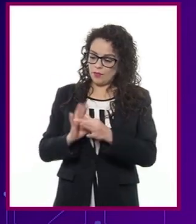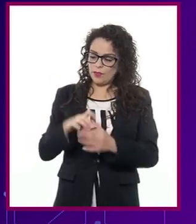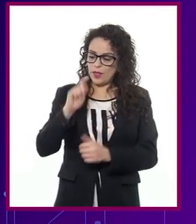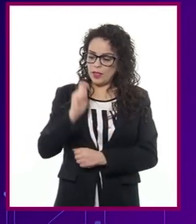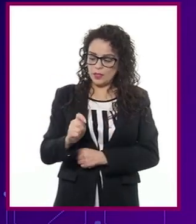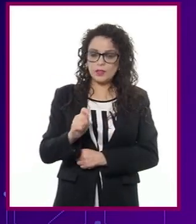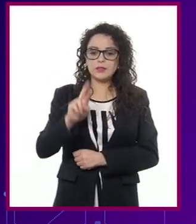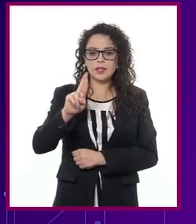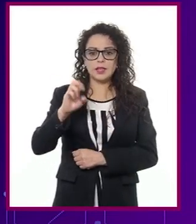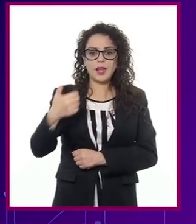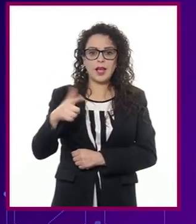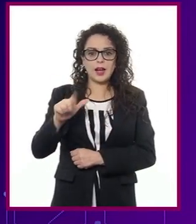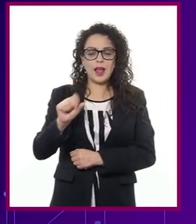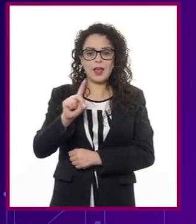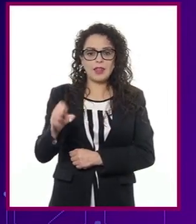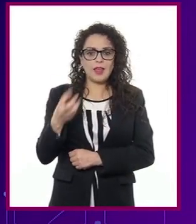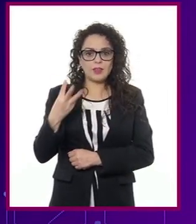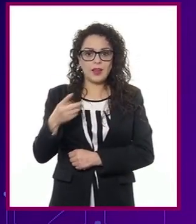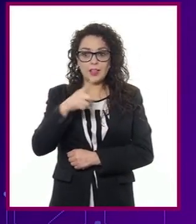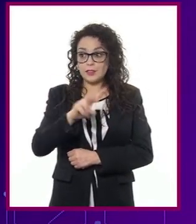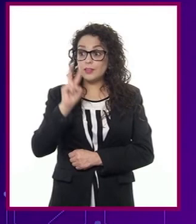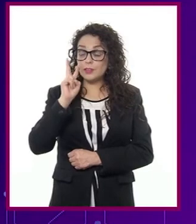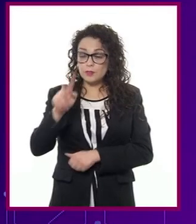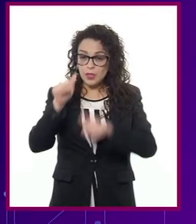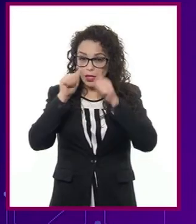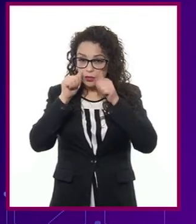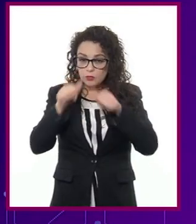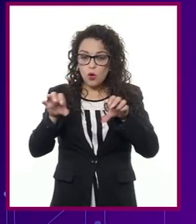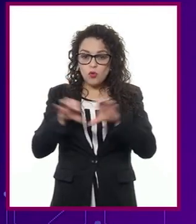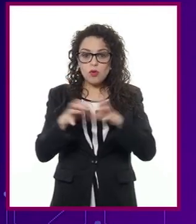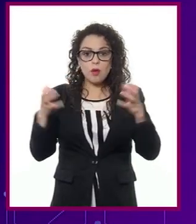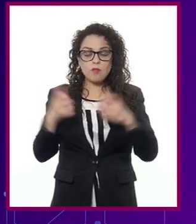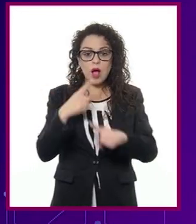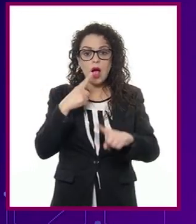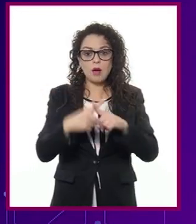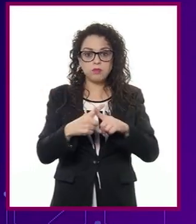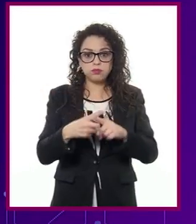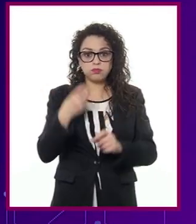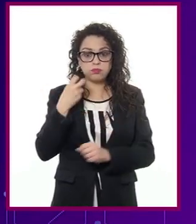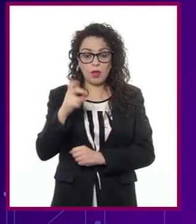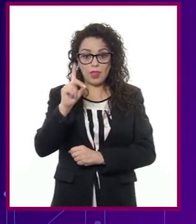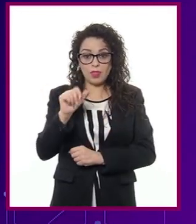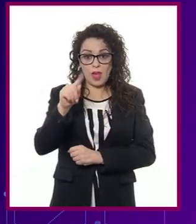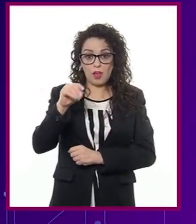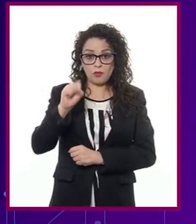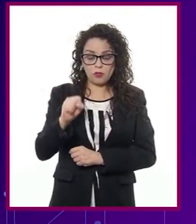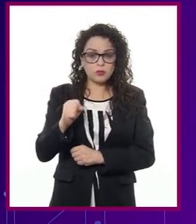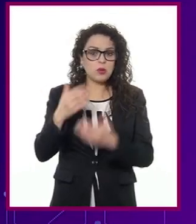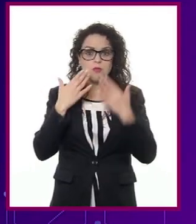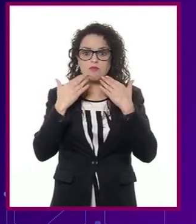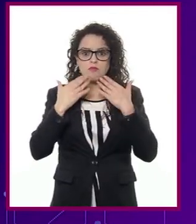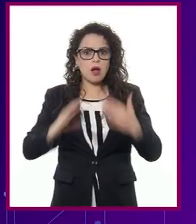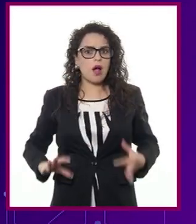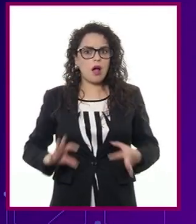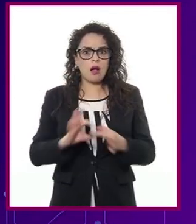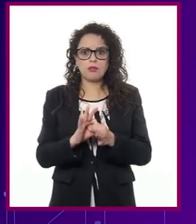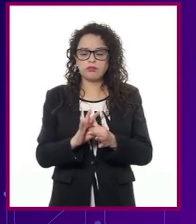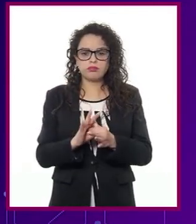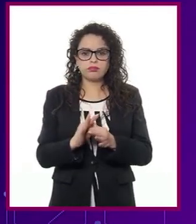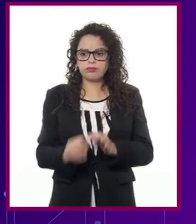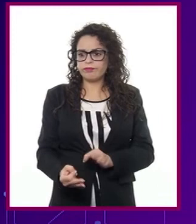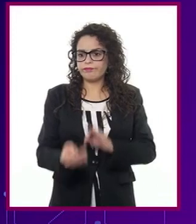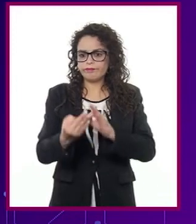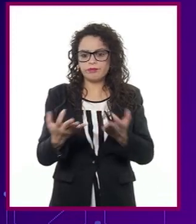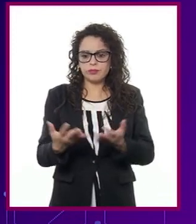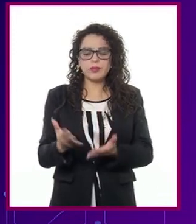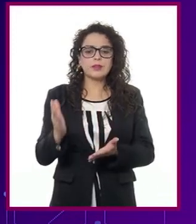de 3. Observa con detenimiento cómo se multiplican los factores cuyos datos no tienen relación directa y se divide